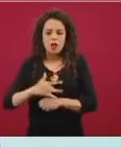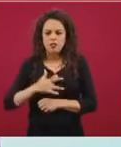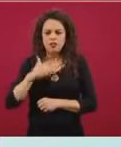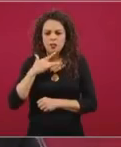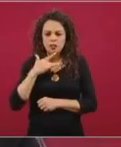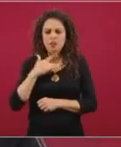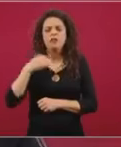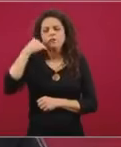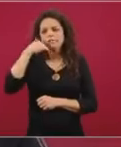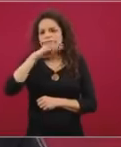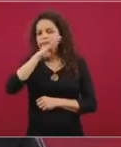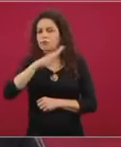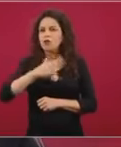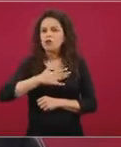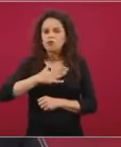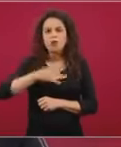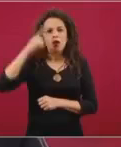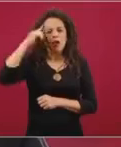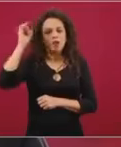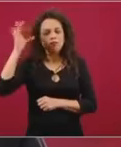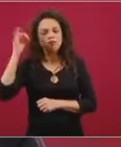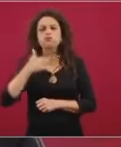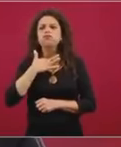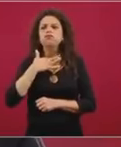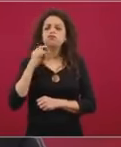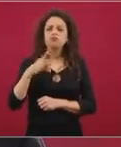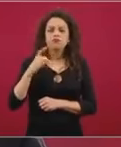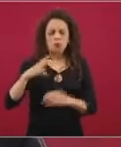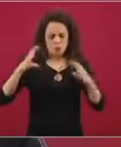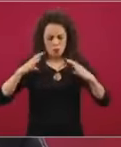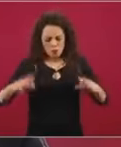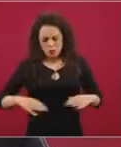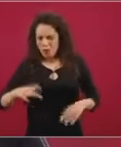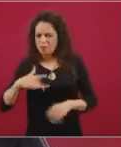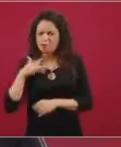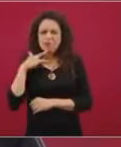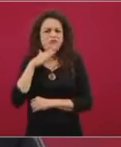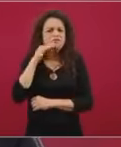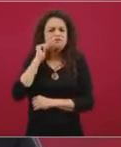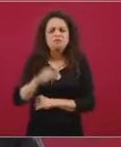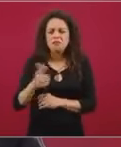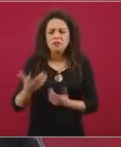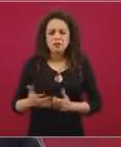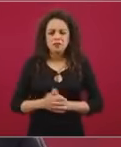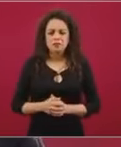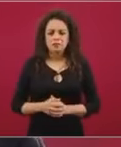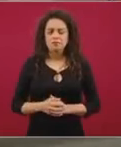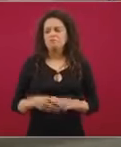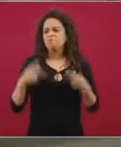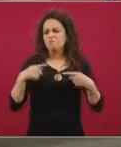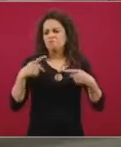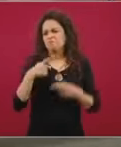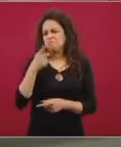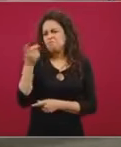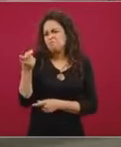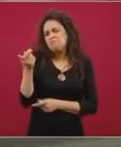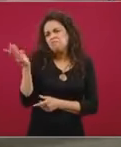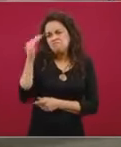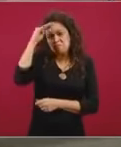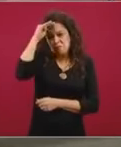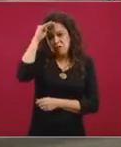de garganta, dolor de cabeza, malestar general, y las personas dicen, debe ser un